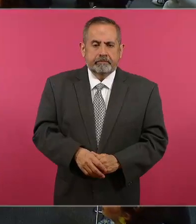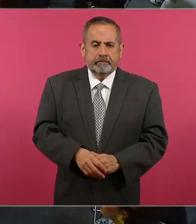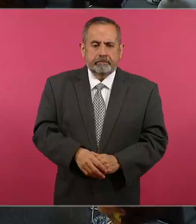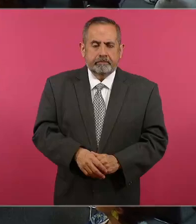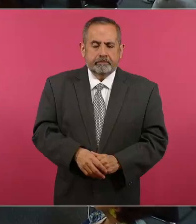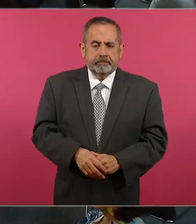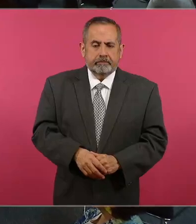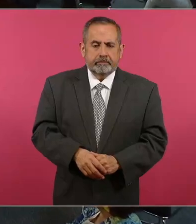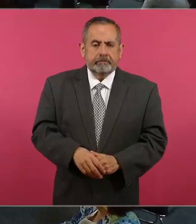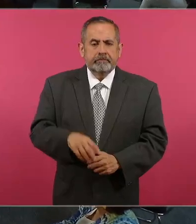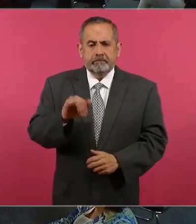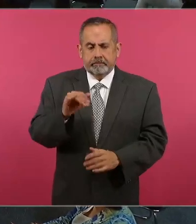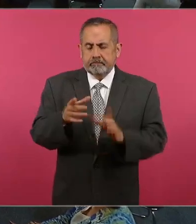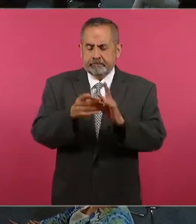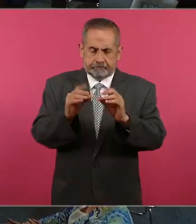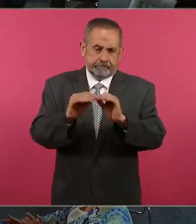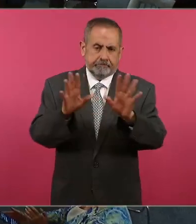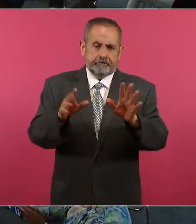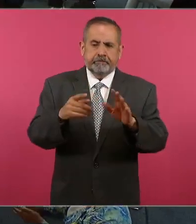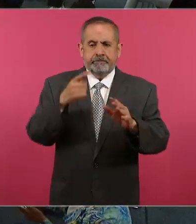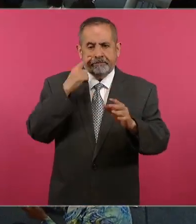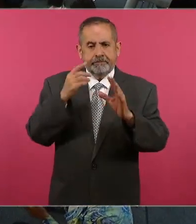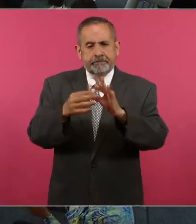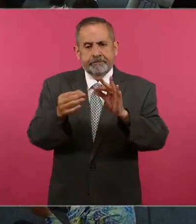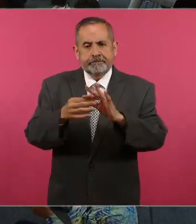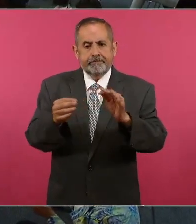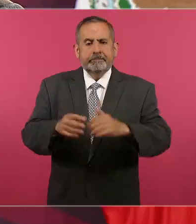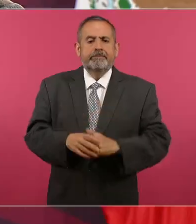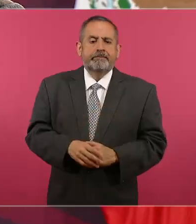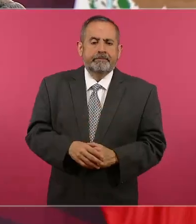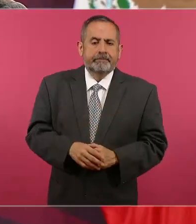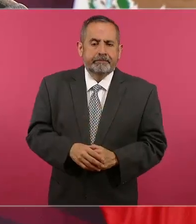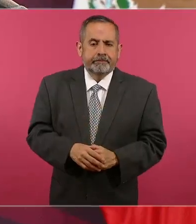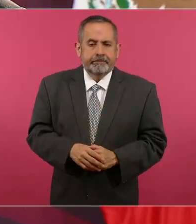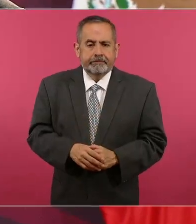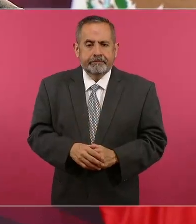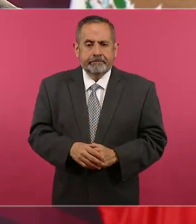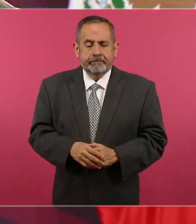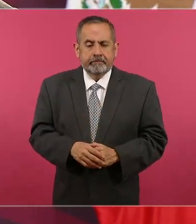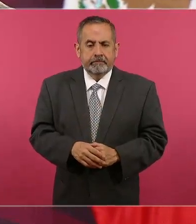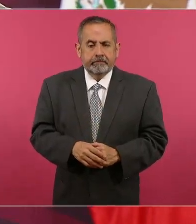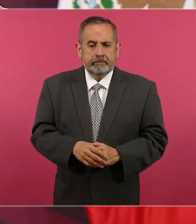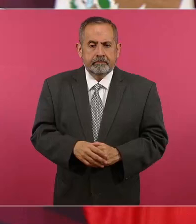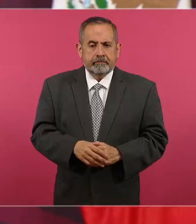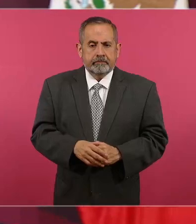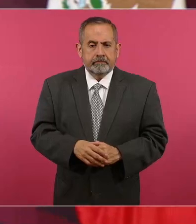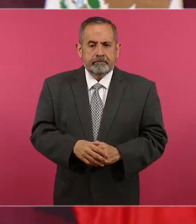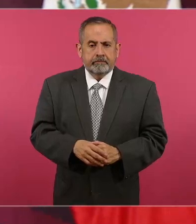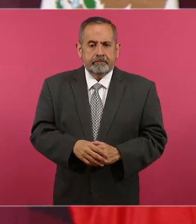Presidente, de la detención. Sí, ahí aclaro algo, miren, se detuvo a